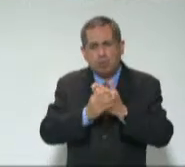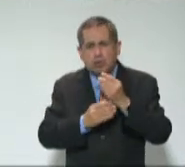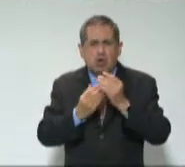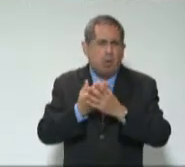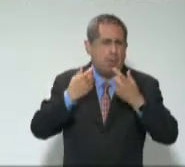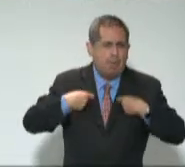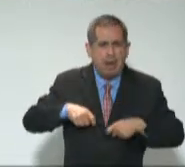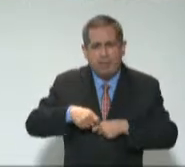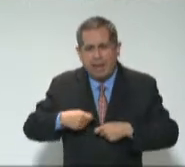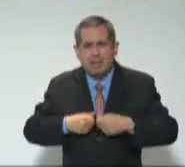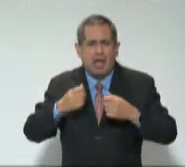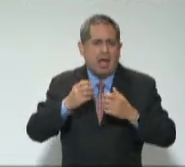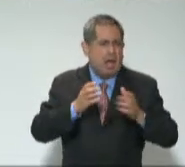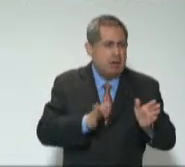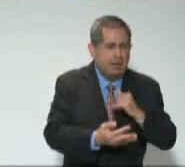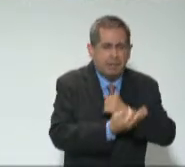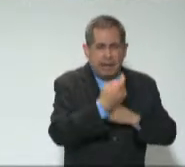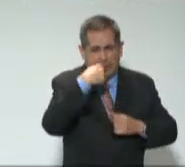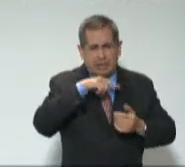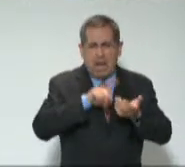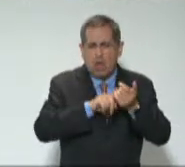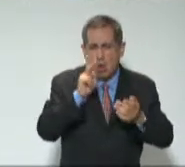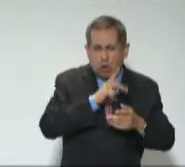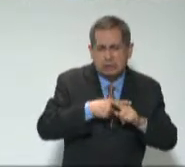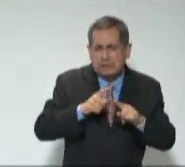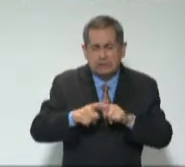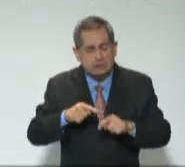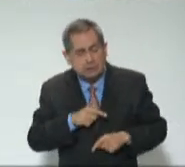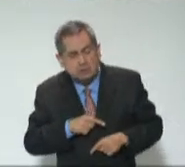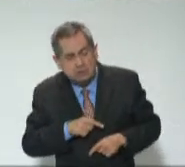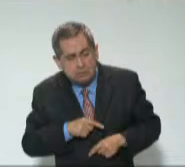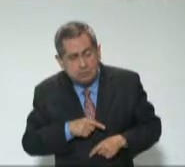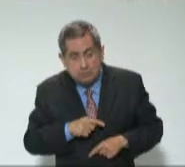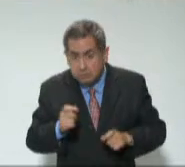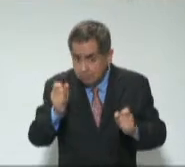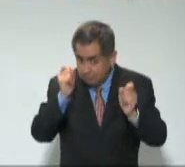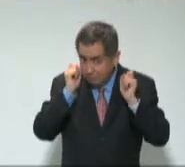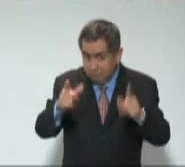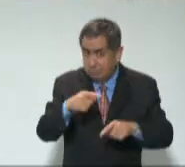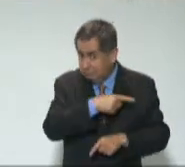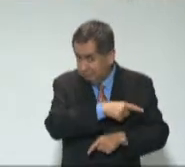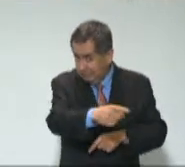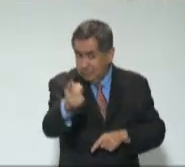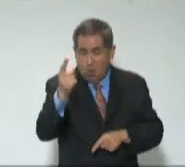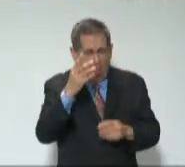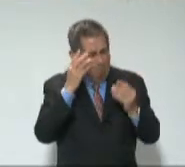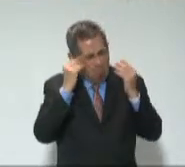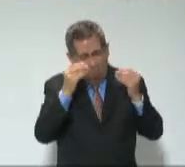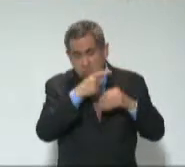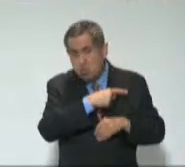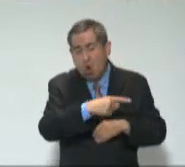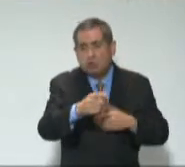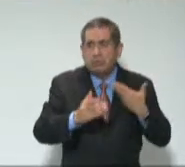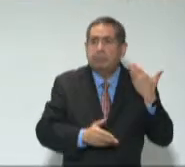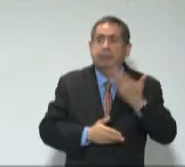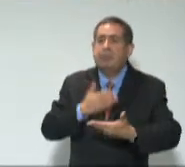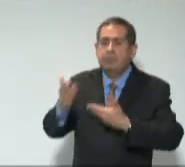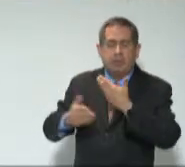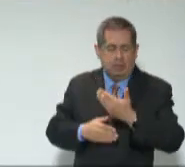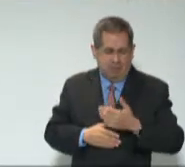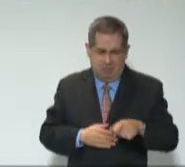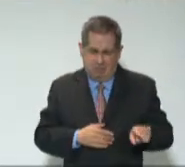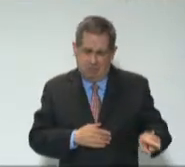batas ventiladores y demás creo que muchos se llevarían muchísimas sorpresas porque hubo un momento en el